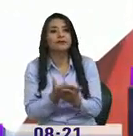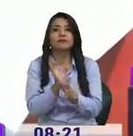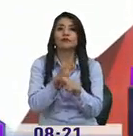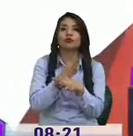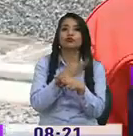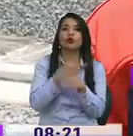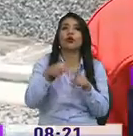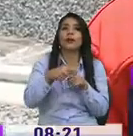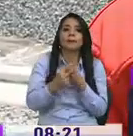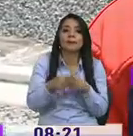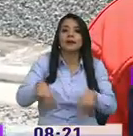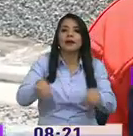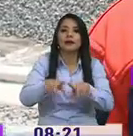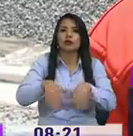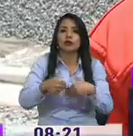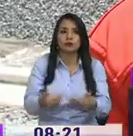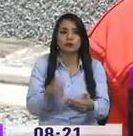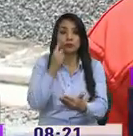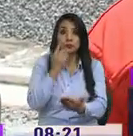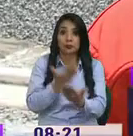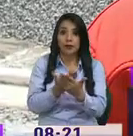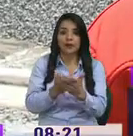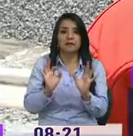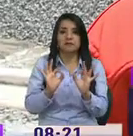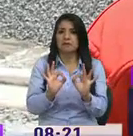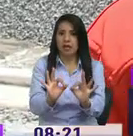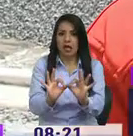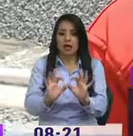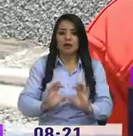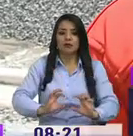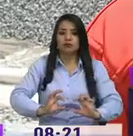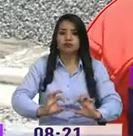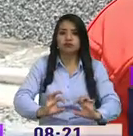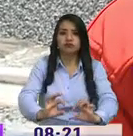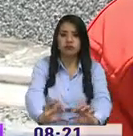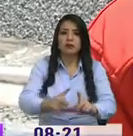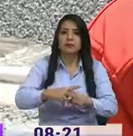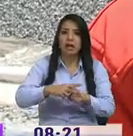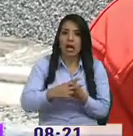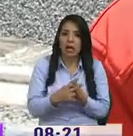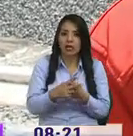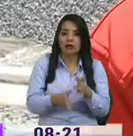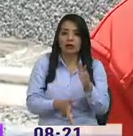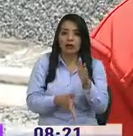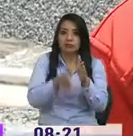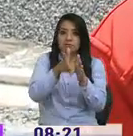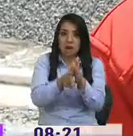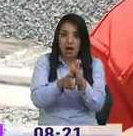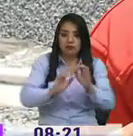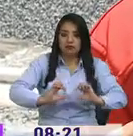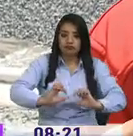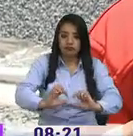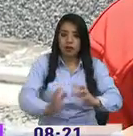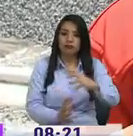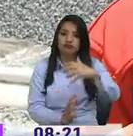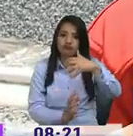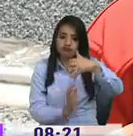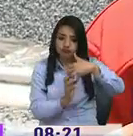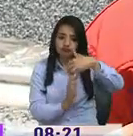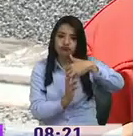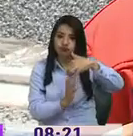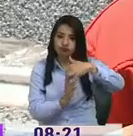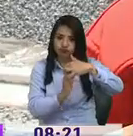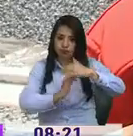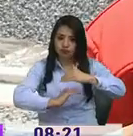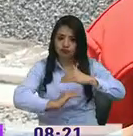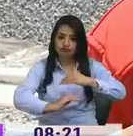mecánico. Lo que se trata de probar es que están bien todos los acoples mecánicos entre los coches, entre los vagones, y también el